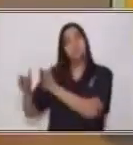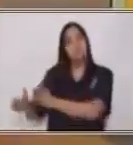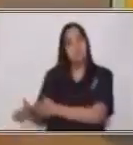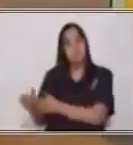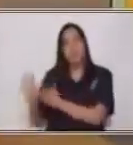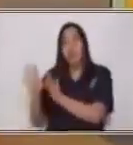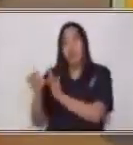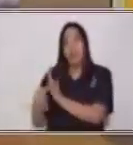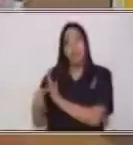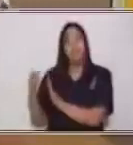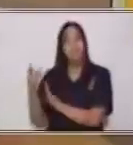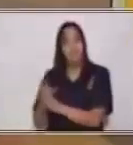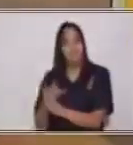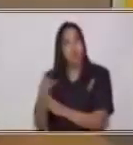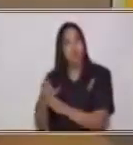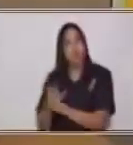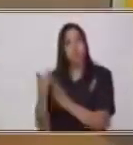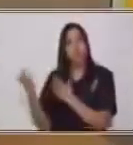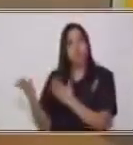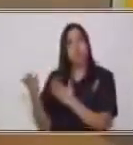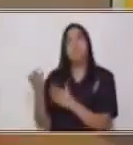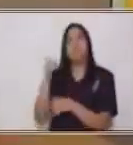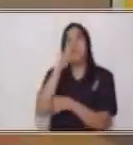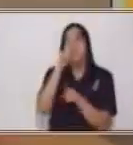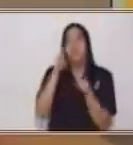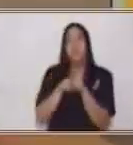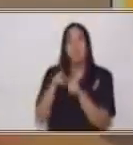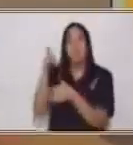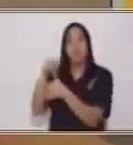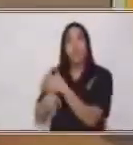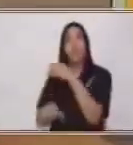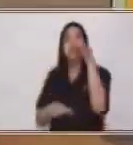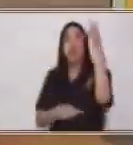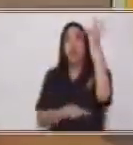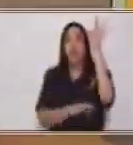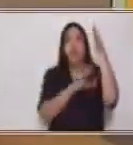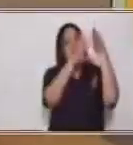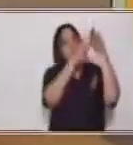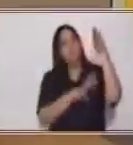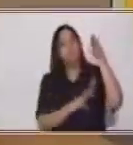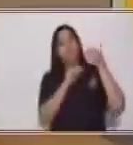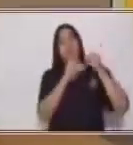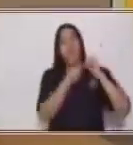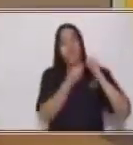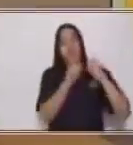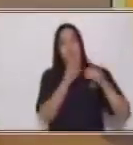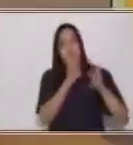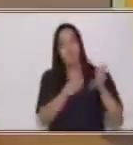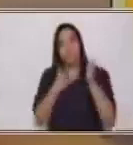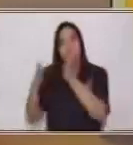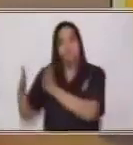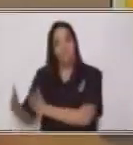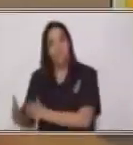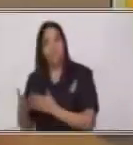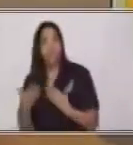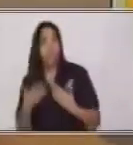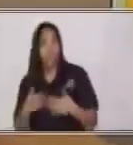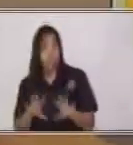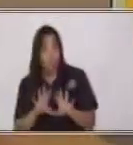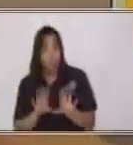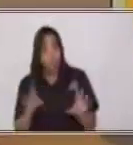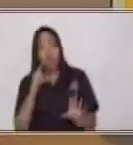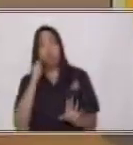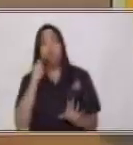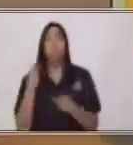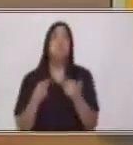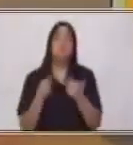vamos a utilizar. Y voy a guardar la cuenta de lo que le pagué a la señora. Bueno, como ya fui a la tienda,